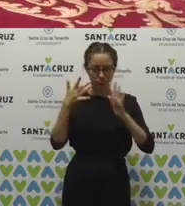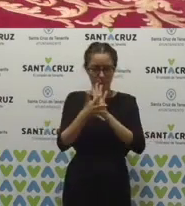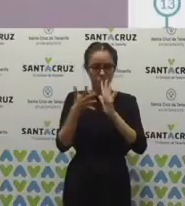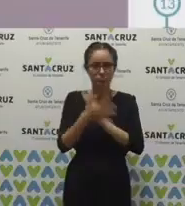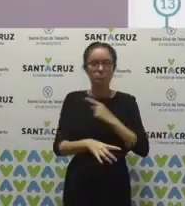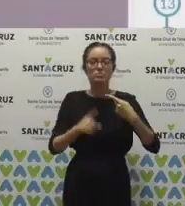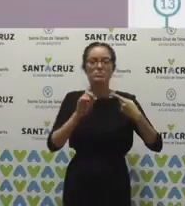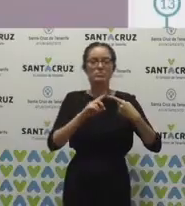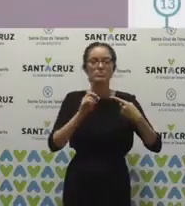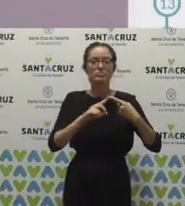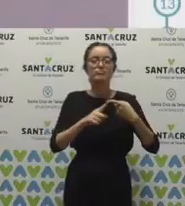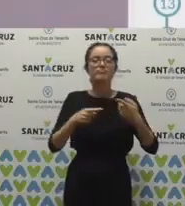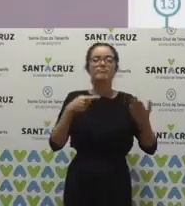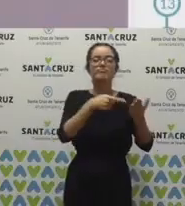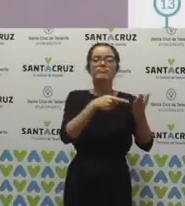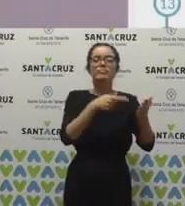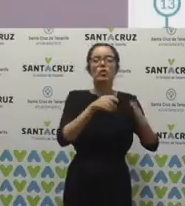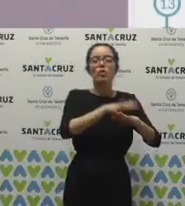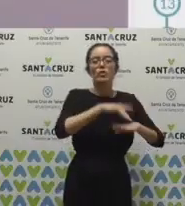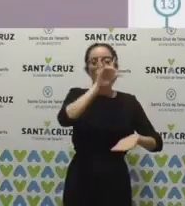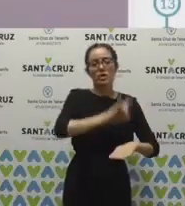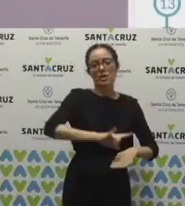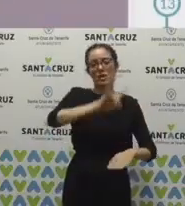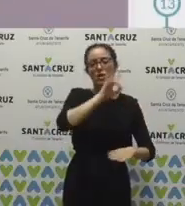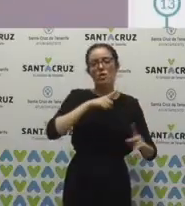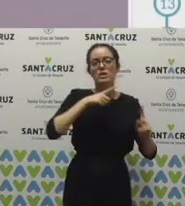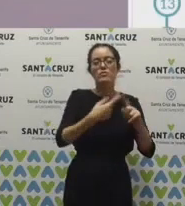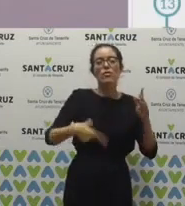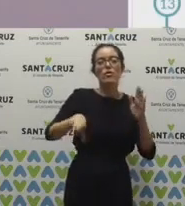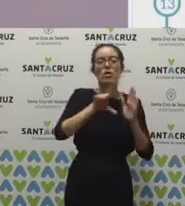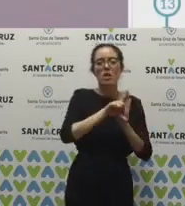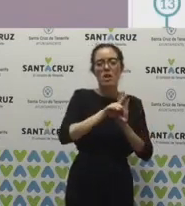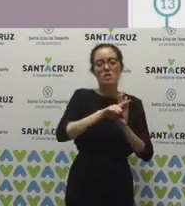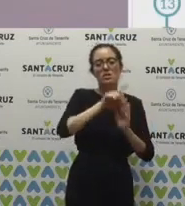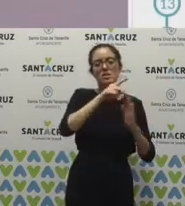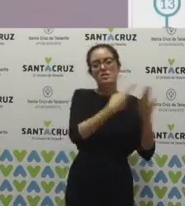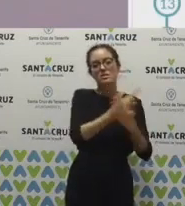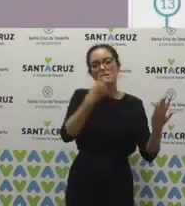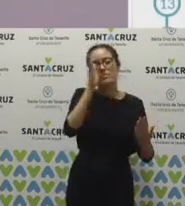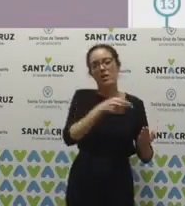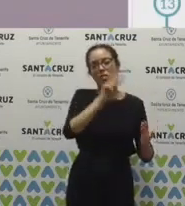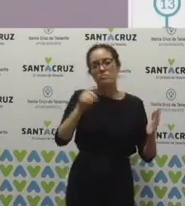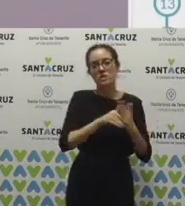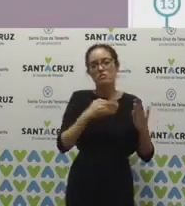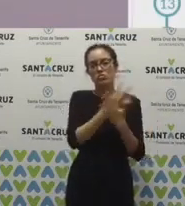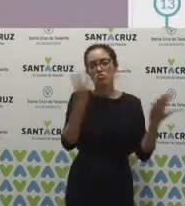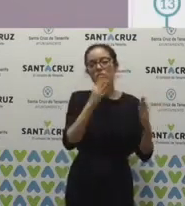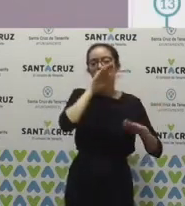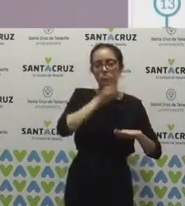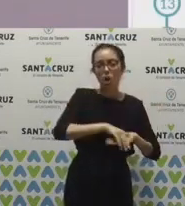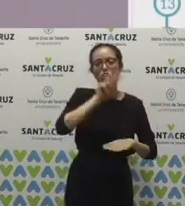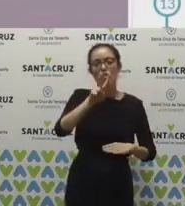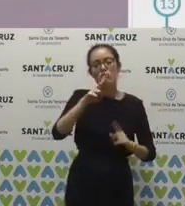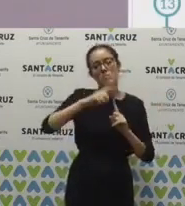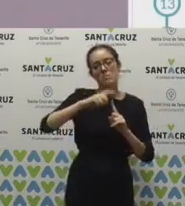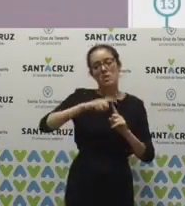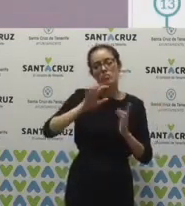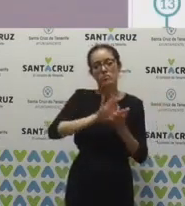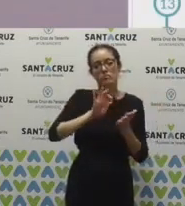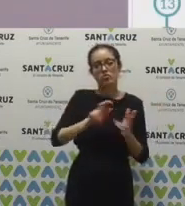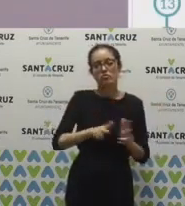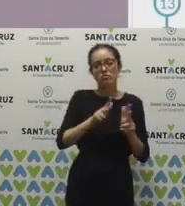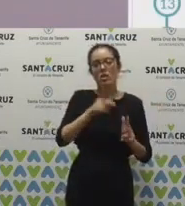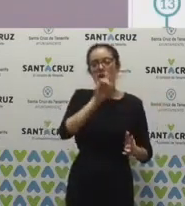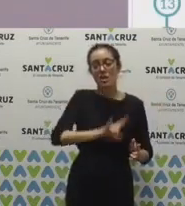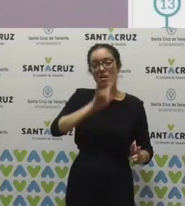primero instar al gobierno de canarias al cumplimiento de la ley 16/2010 y nueve metros de mayo de servicios sociales de